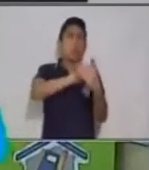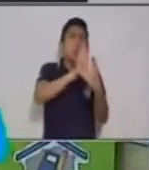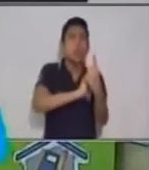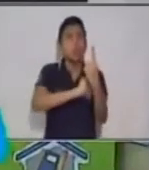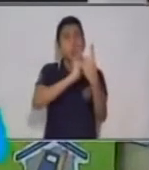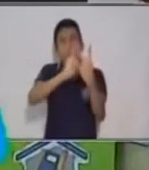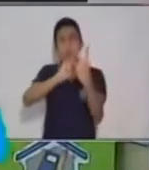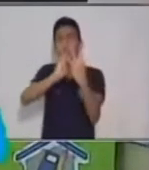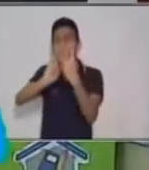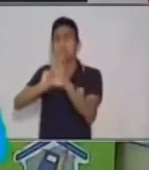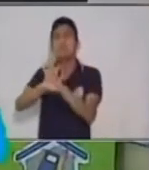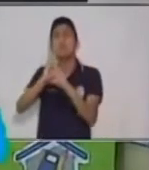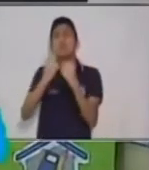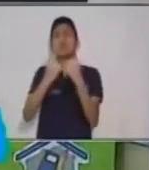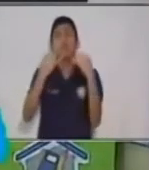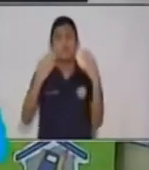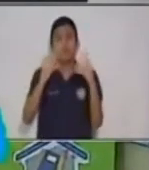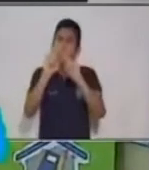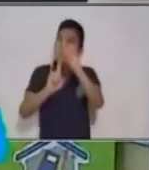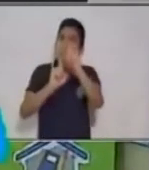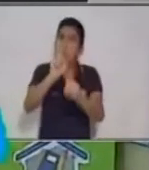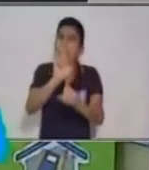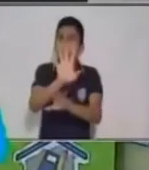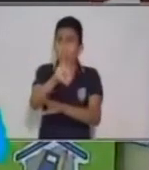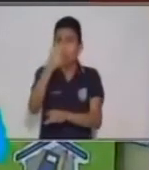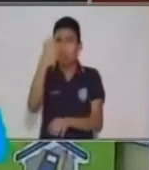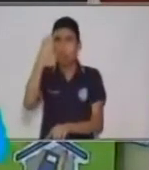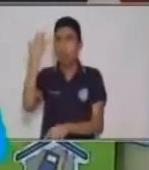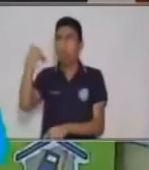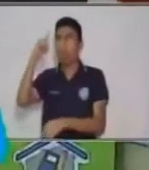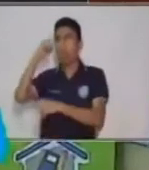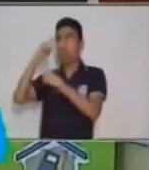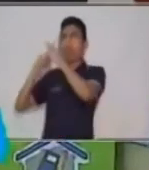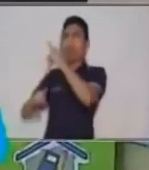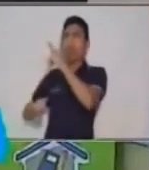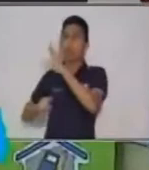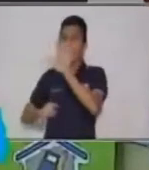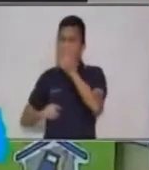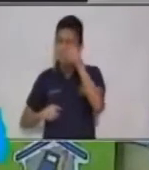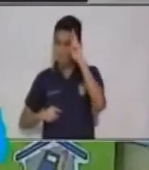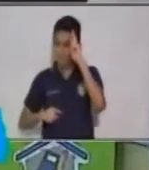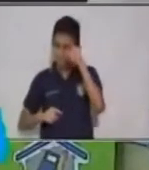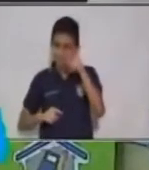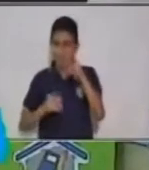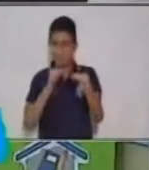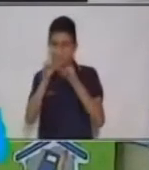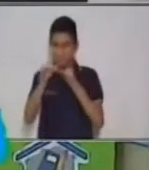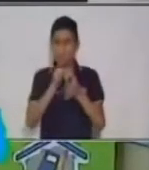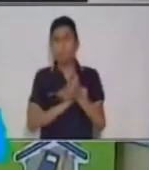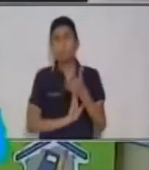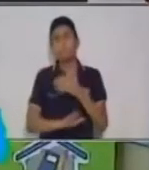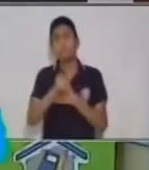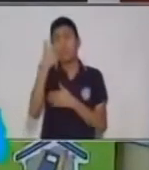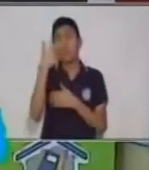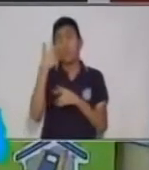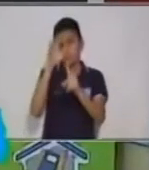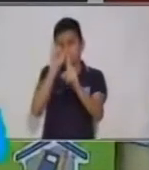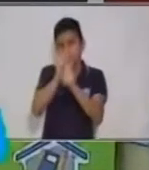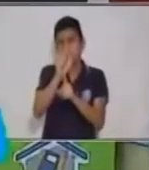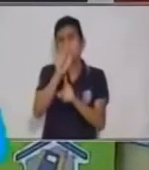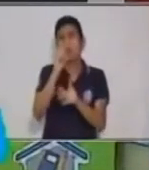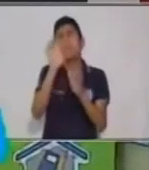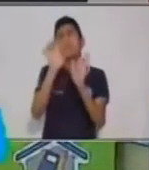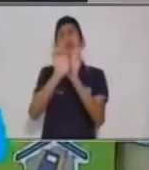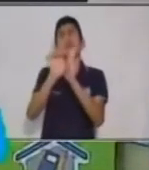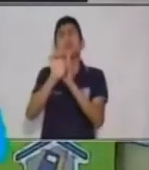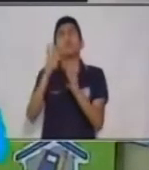un conjunto dado. Ahora yo te pregunto, para que no nos vayamos del contexto y como Panchito en algún momento nos lo explicó. Nos dimos cuenta que, por